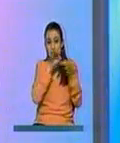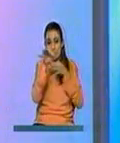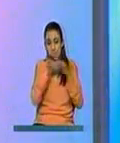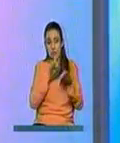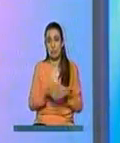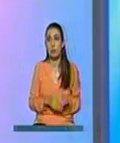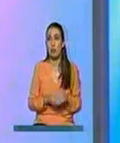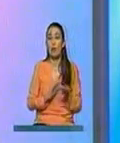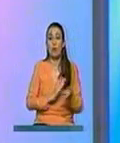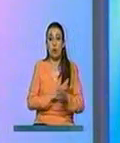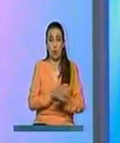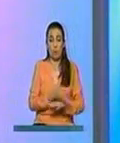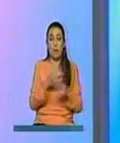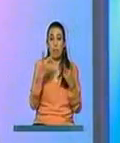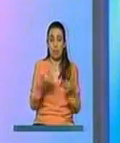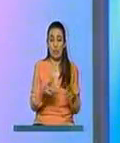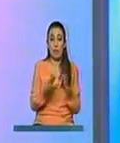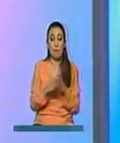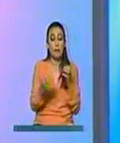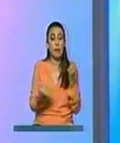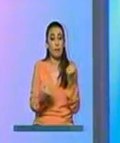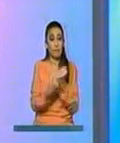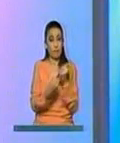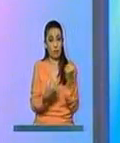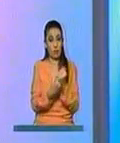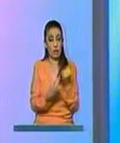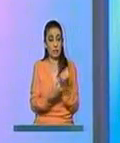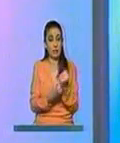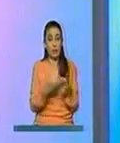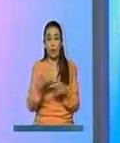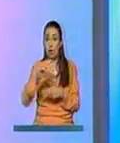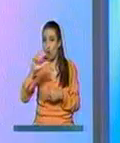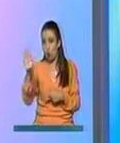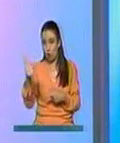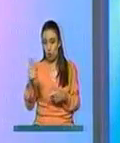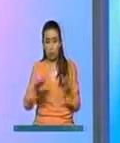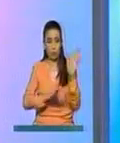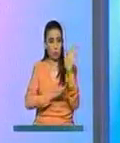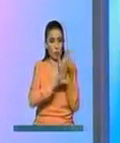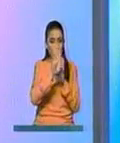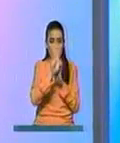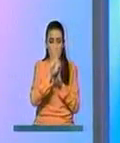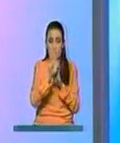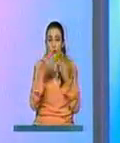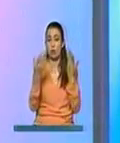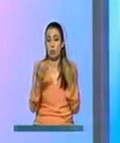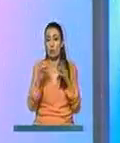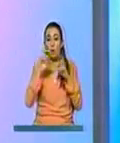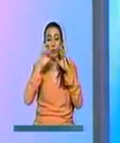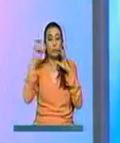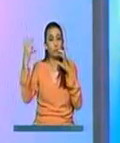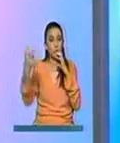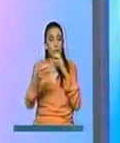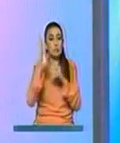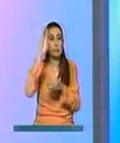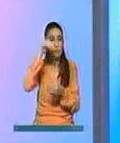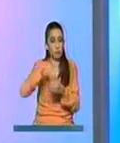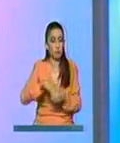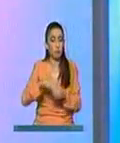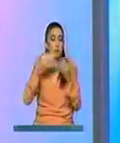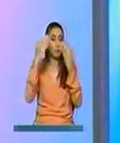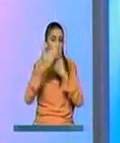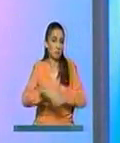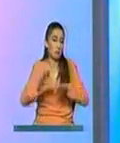tema, que finalmente también apunta a fortalecer otros sectores como el propio desarrollo local, el turismo local, y en fin,